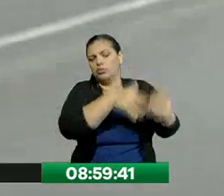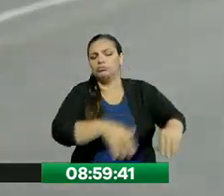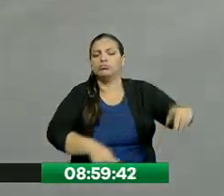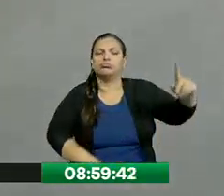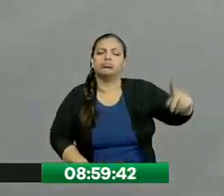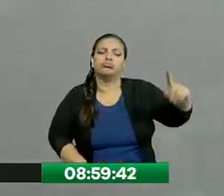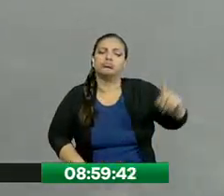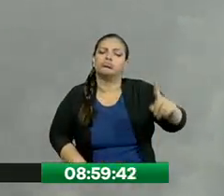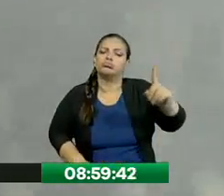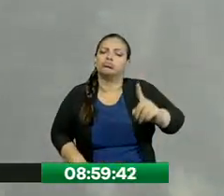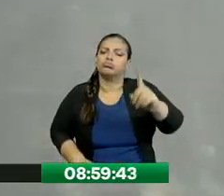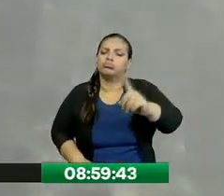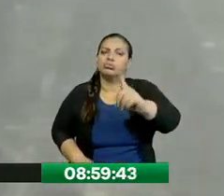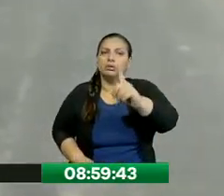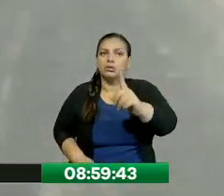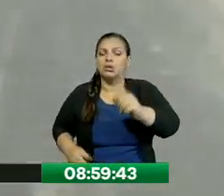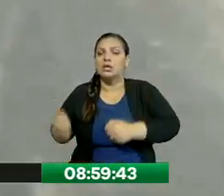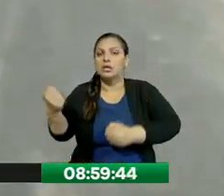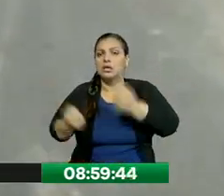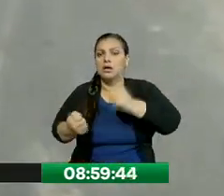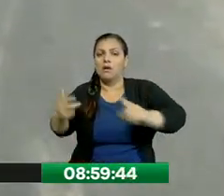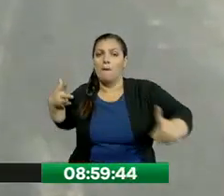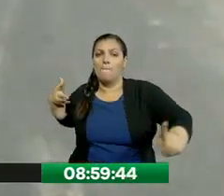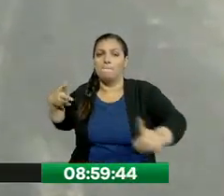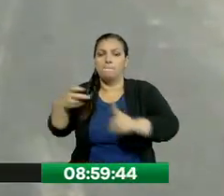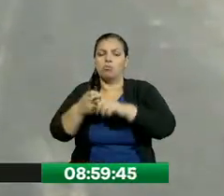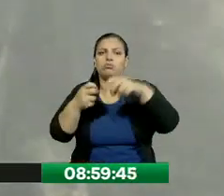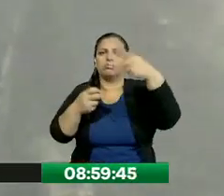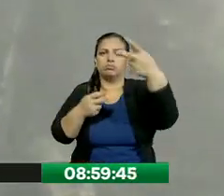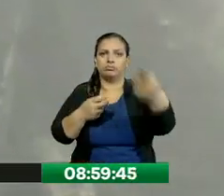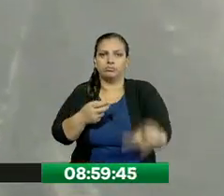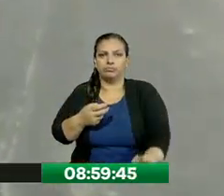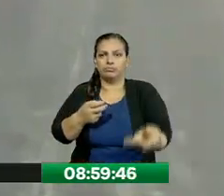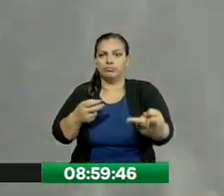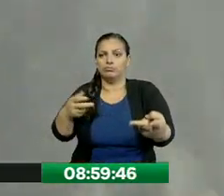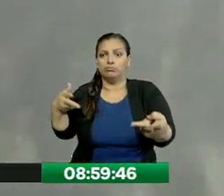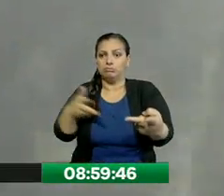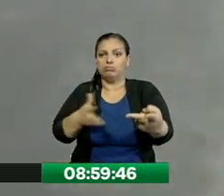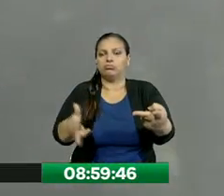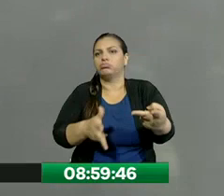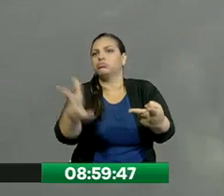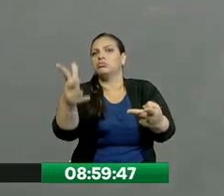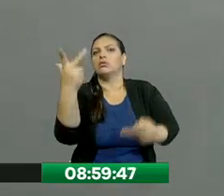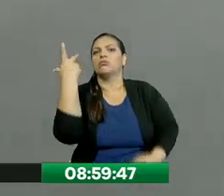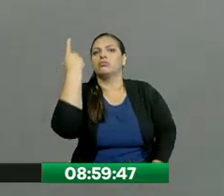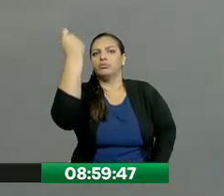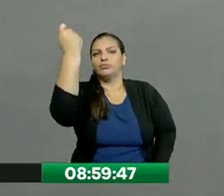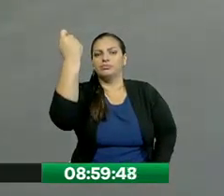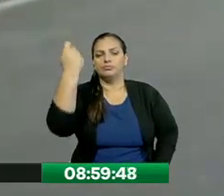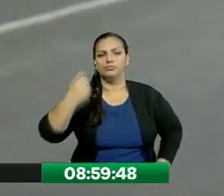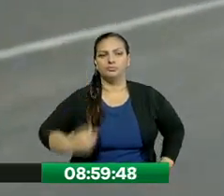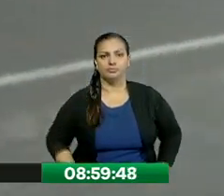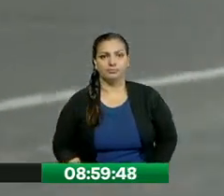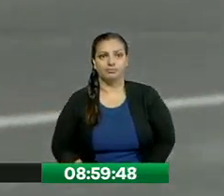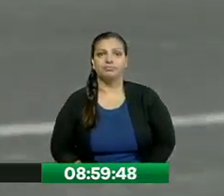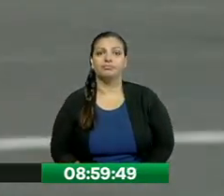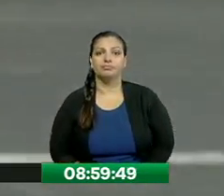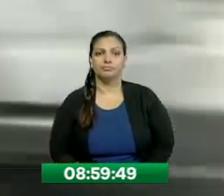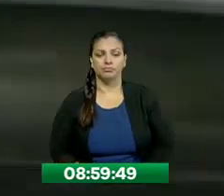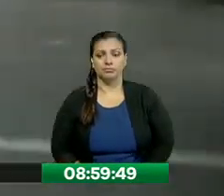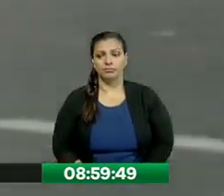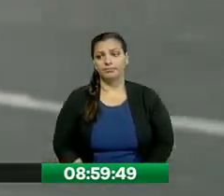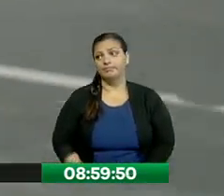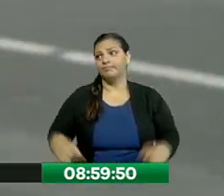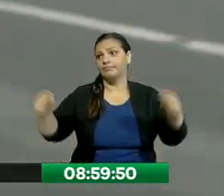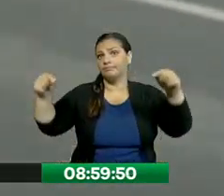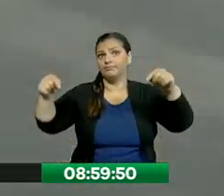conductor se dio a la fuga. Al parecer, esto se da, de acuerdo a los moradores de la zona, por la falta de un